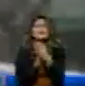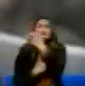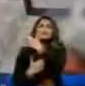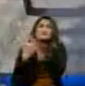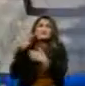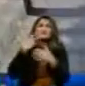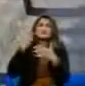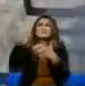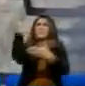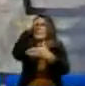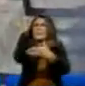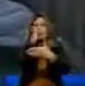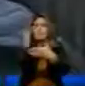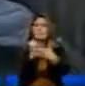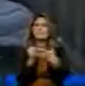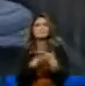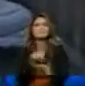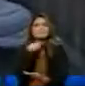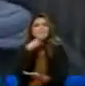habitan o trabajan en ellas.